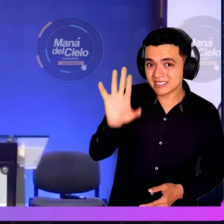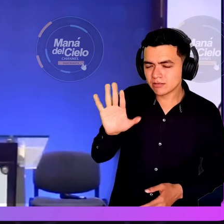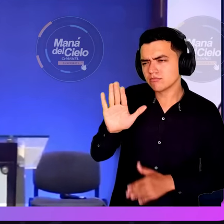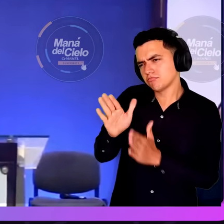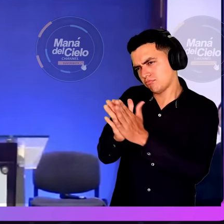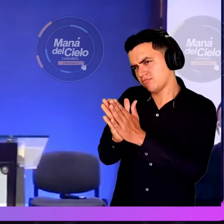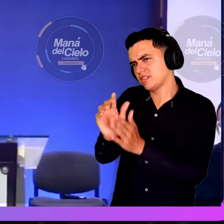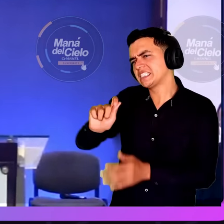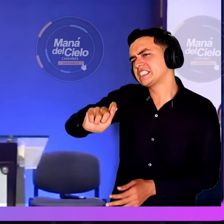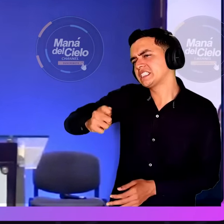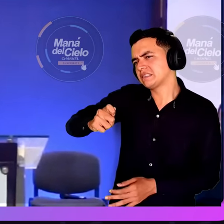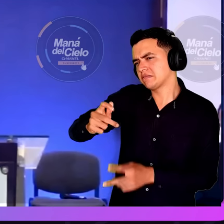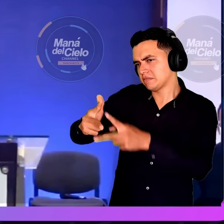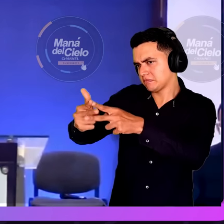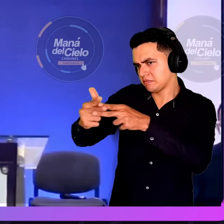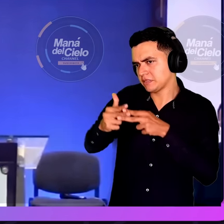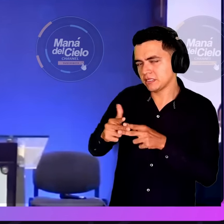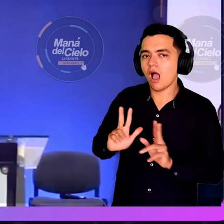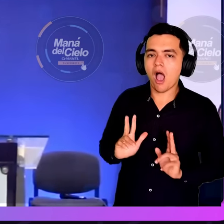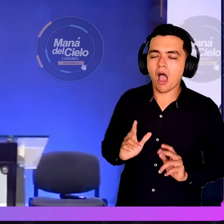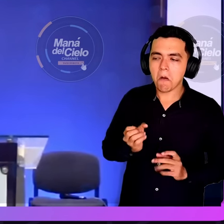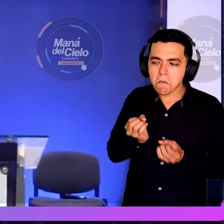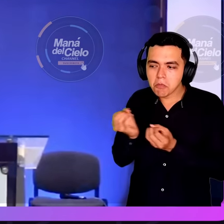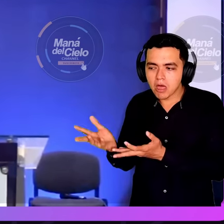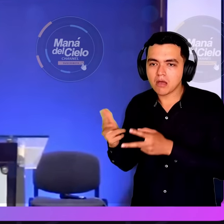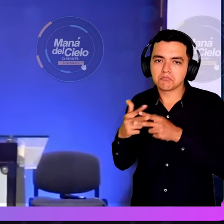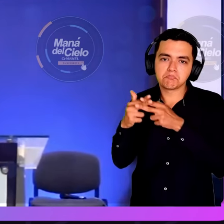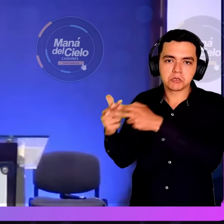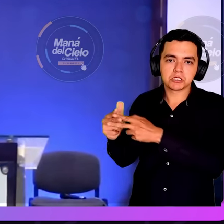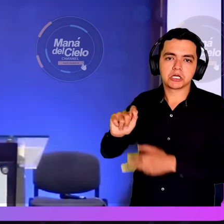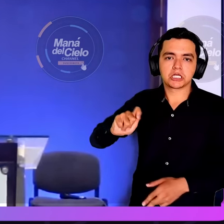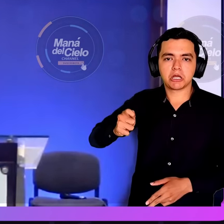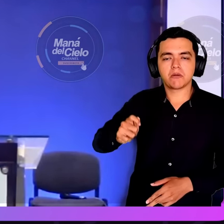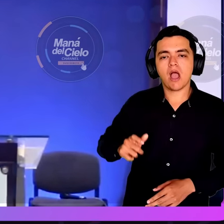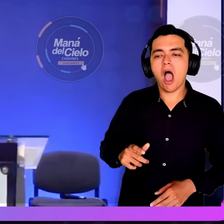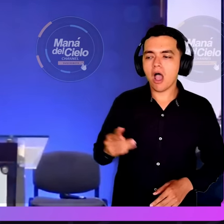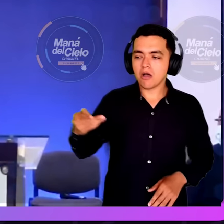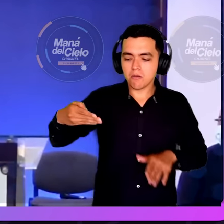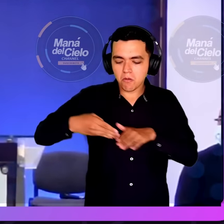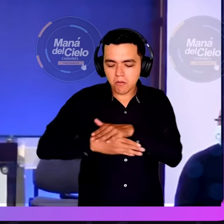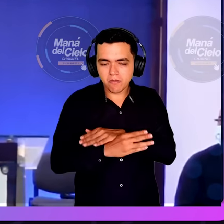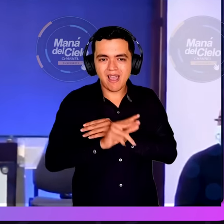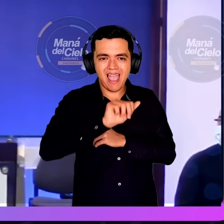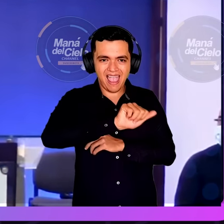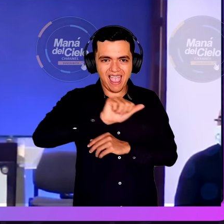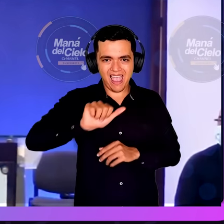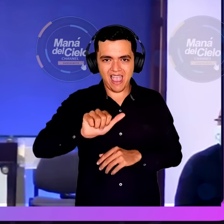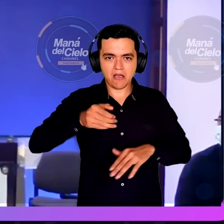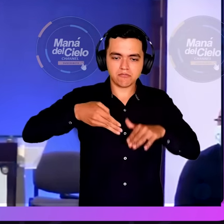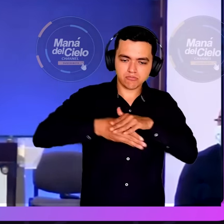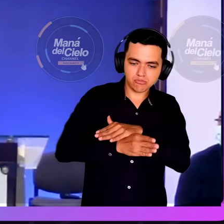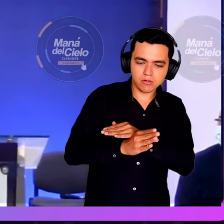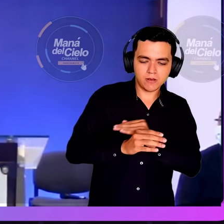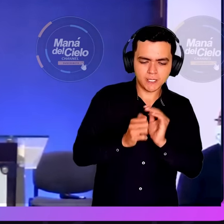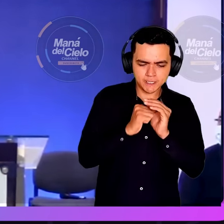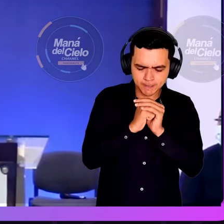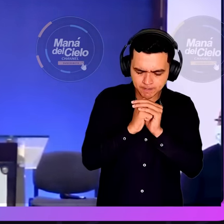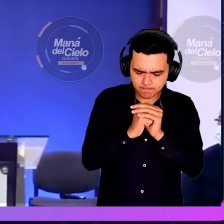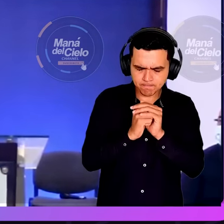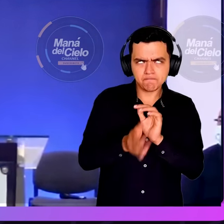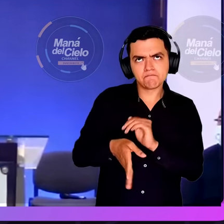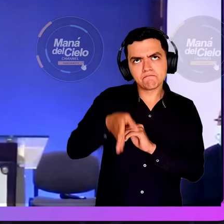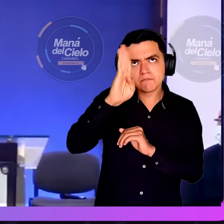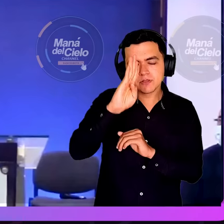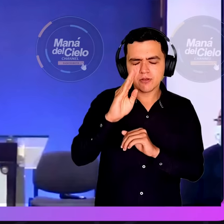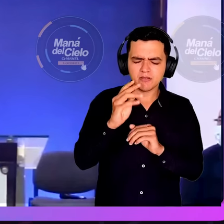la salvación de los italianos. Y la llamaba y se tiraba al piso a pedir perdón y misericordia por Italia. Le pidió una